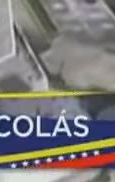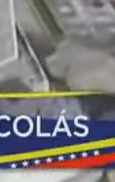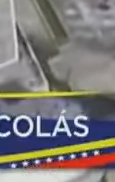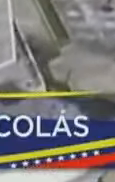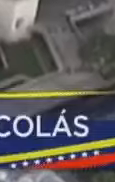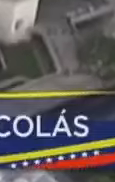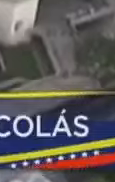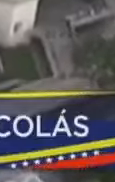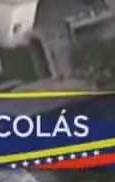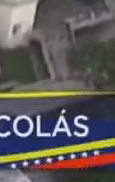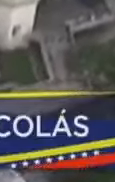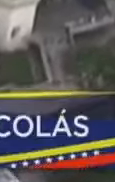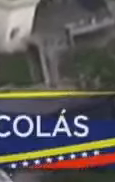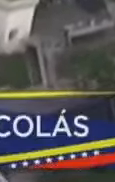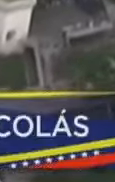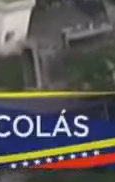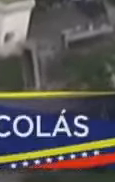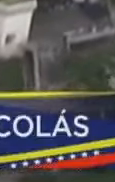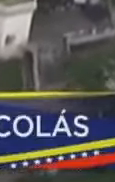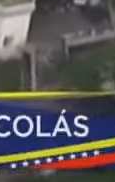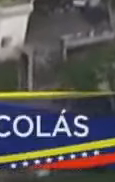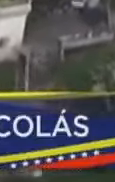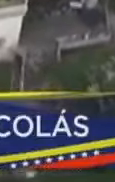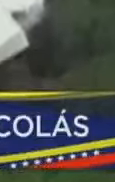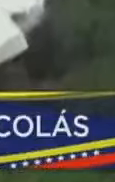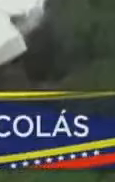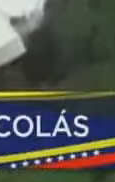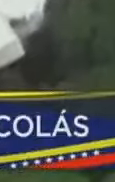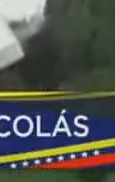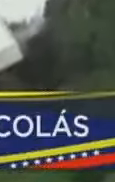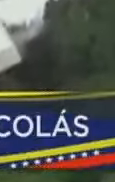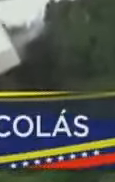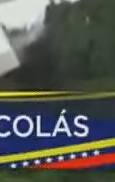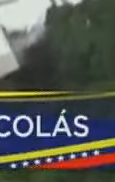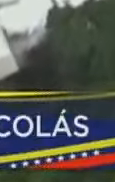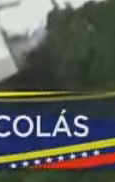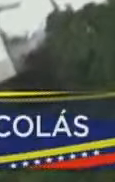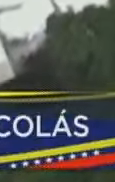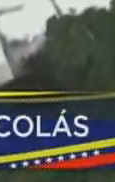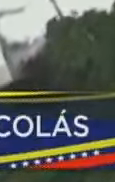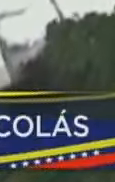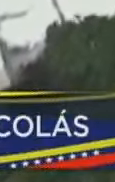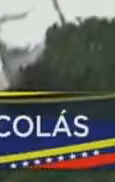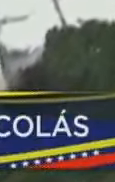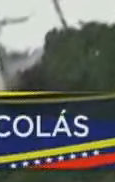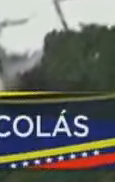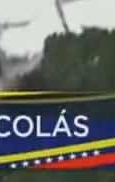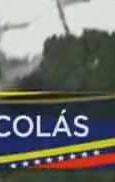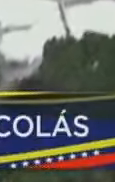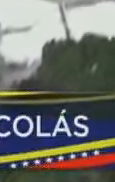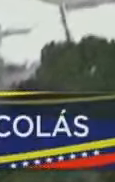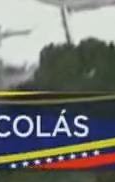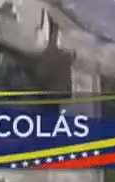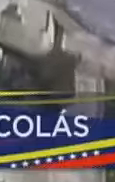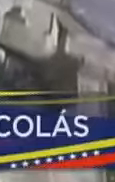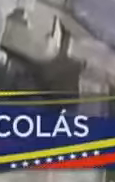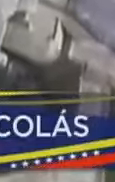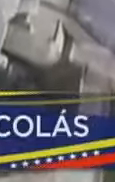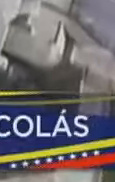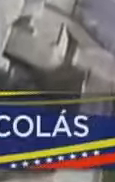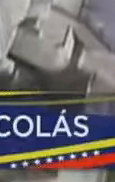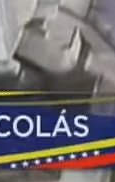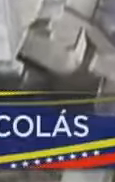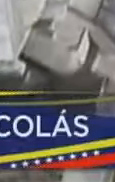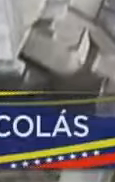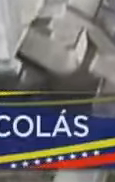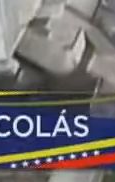del gobierno bolivariano para seguir colaborando con el pueblo venezolano. En este sentido, el emprendimiento viene